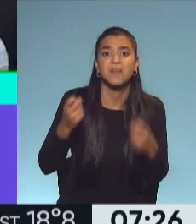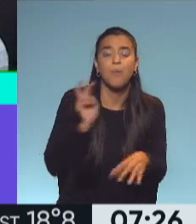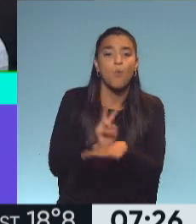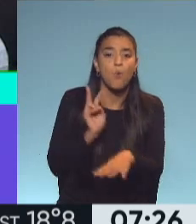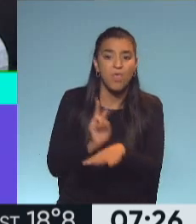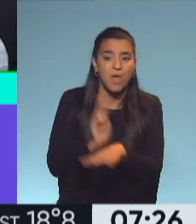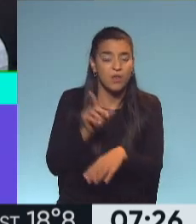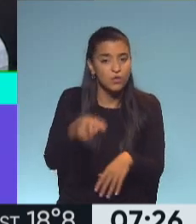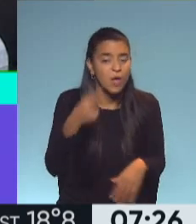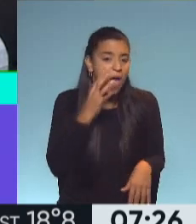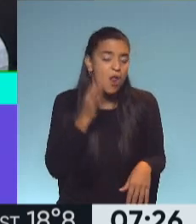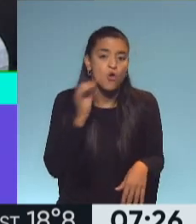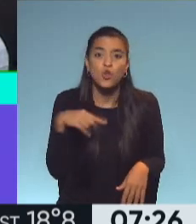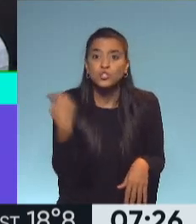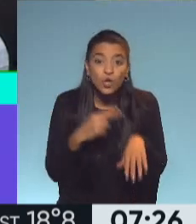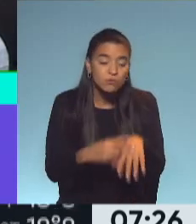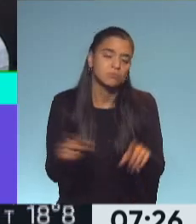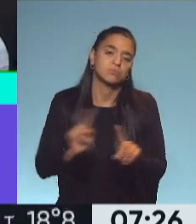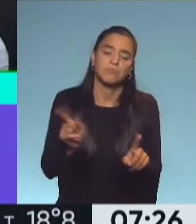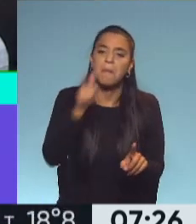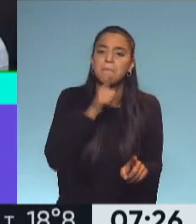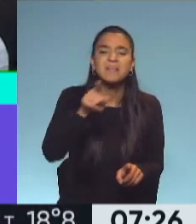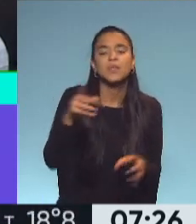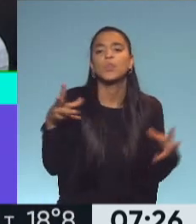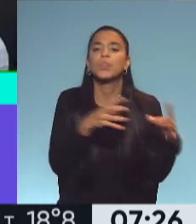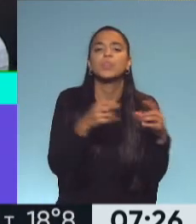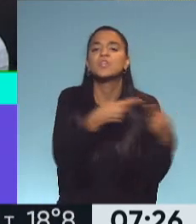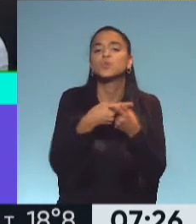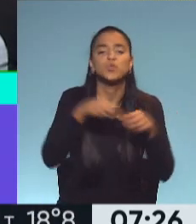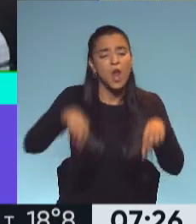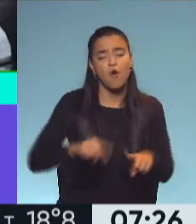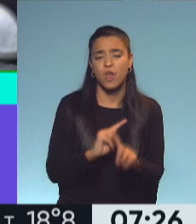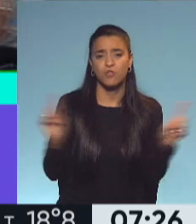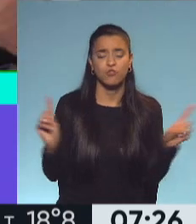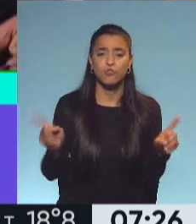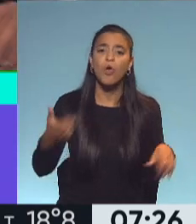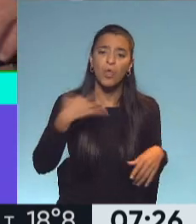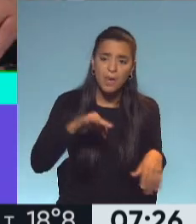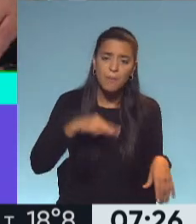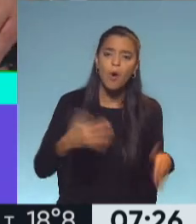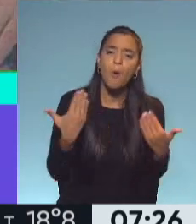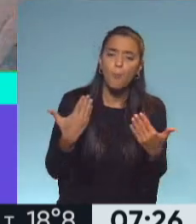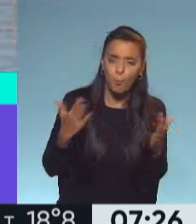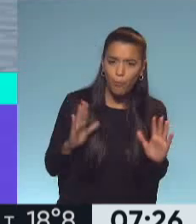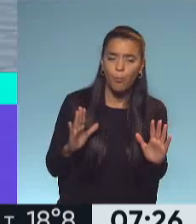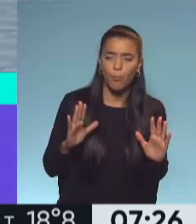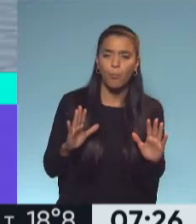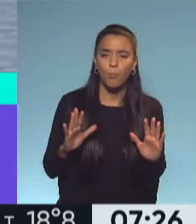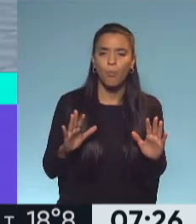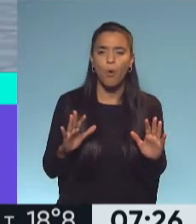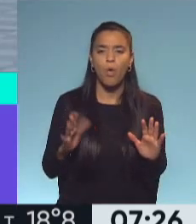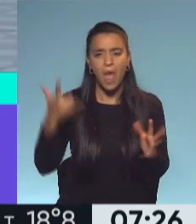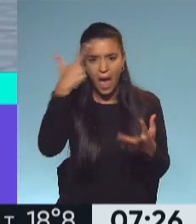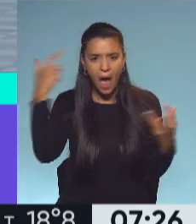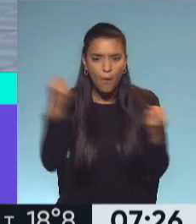eso no es algo que nosotros recomendemos, me parece que no es una discusión que tenemos que tener ahora. Tenemos que poder utilizar todos los